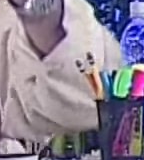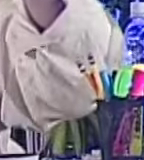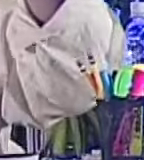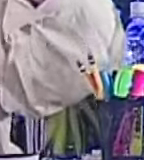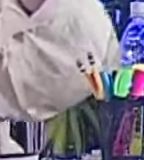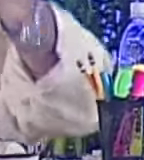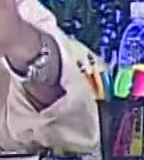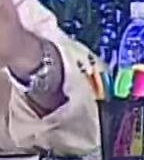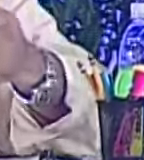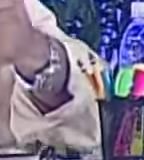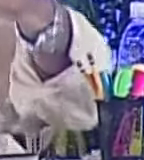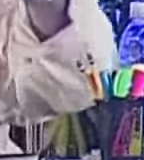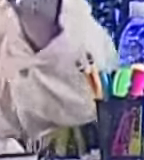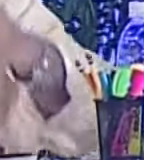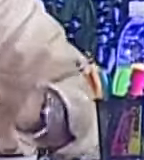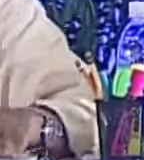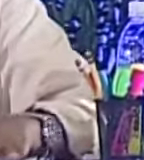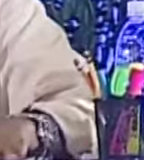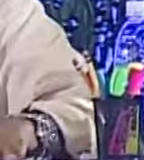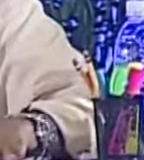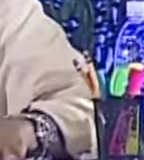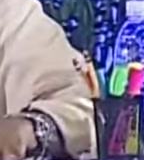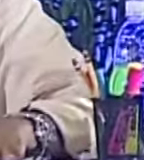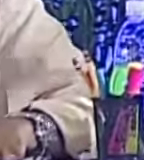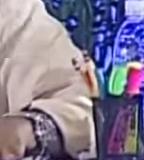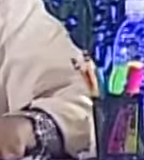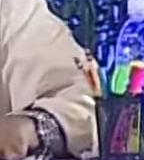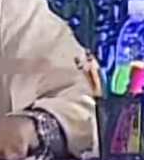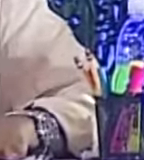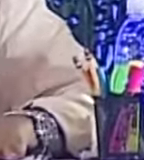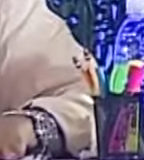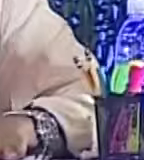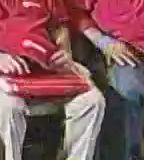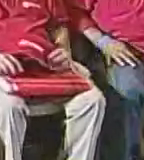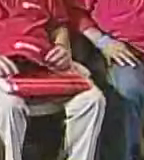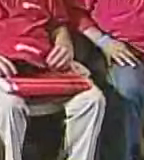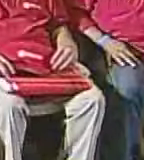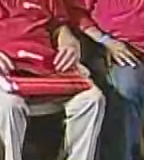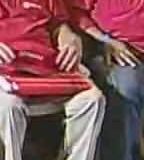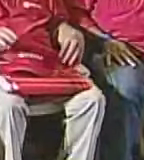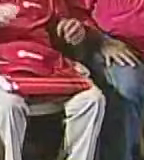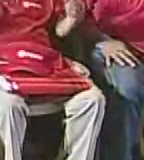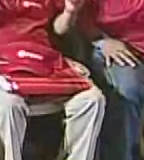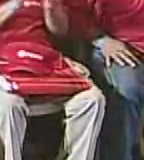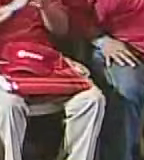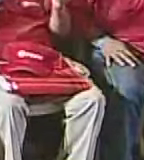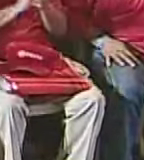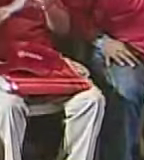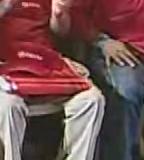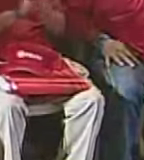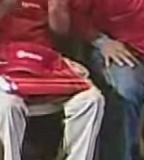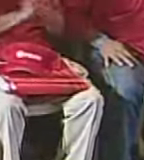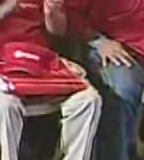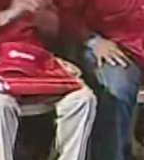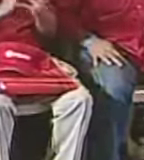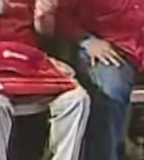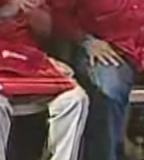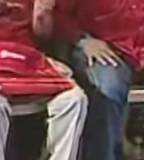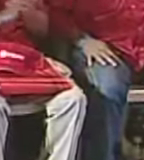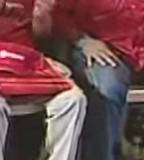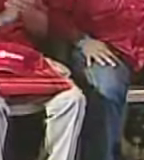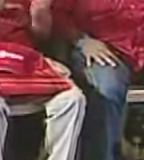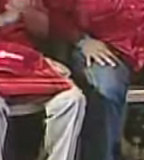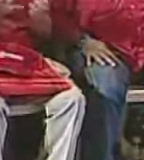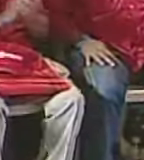la fuerza de ustedes en la calle va a ser la fuerza que yo voy a tener para detener cualquier ley que pretenda violar los derechos